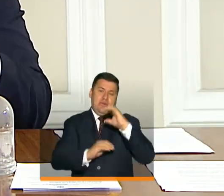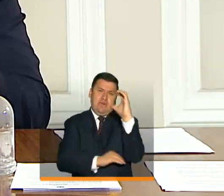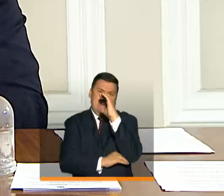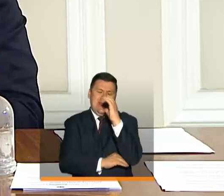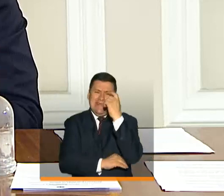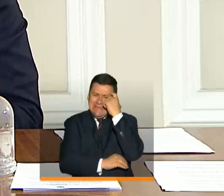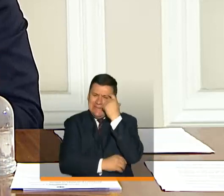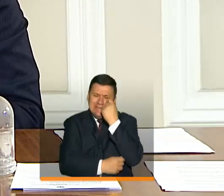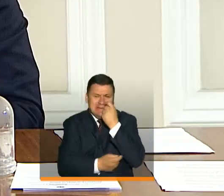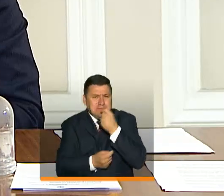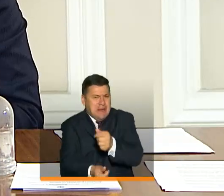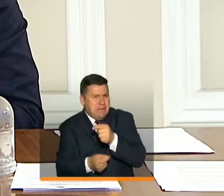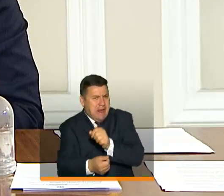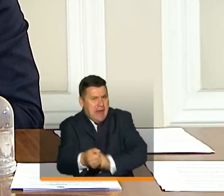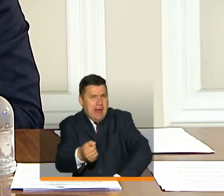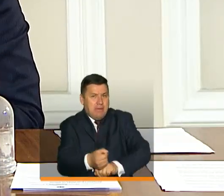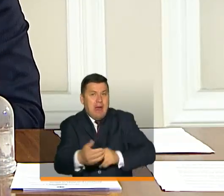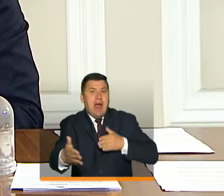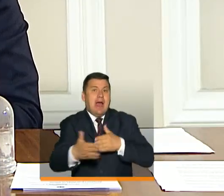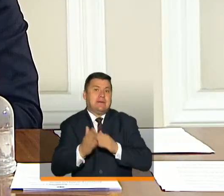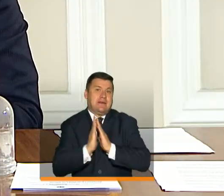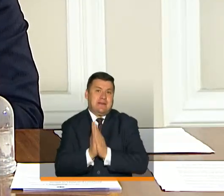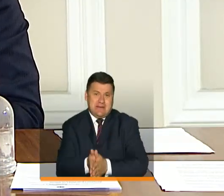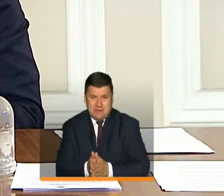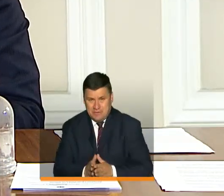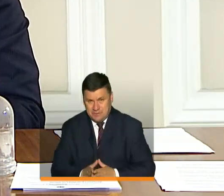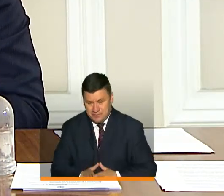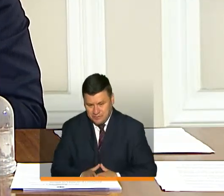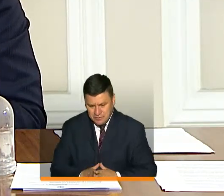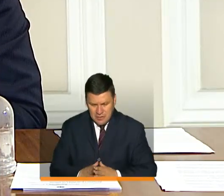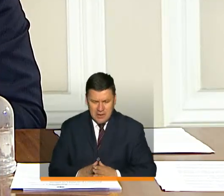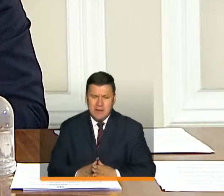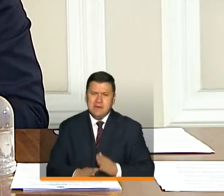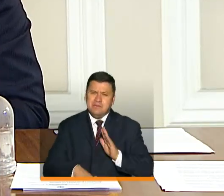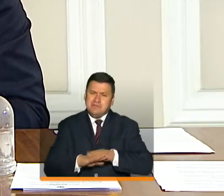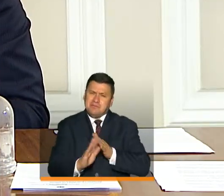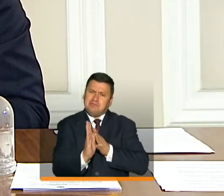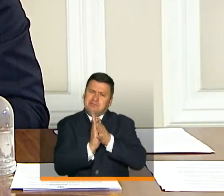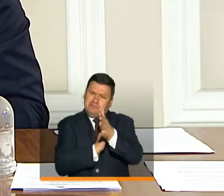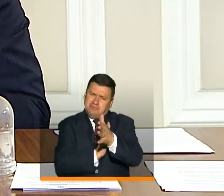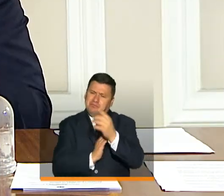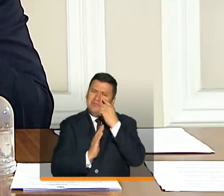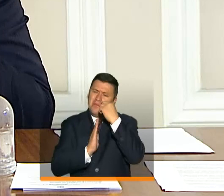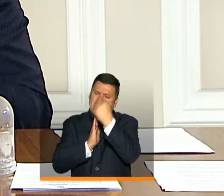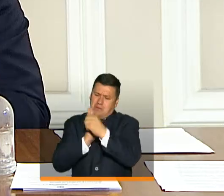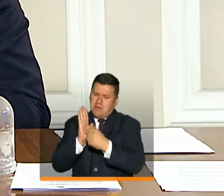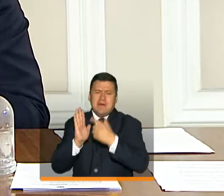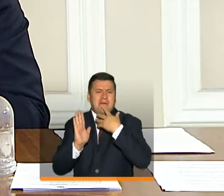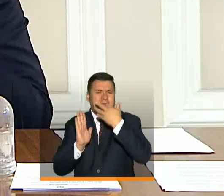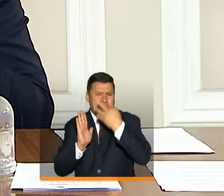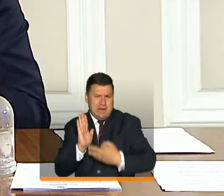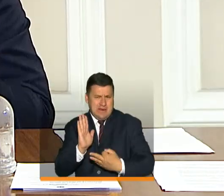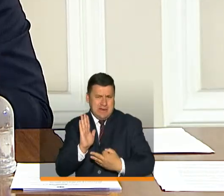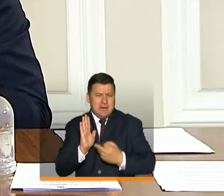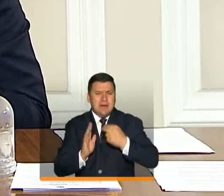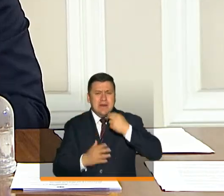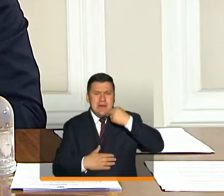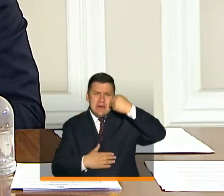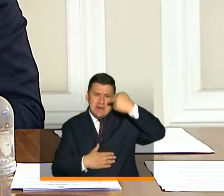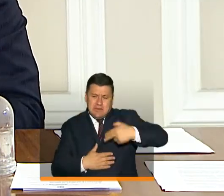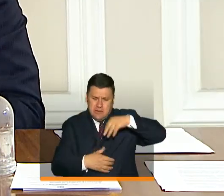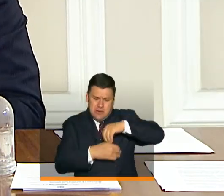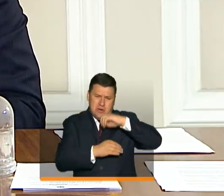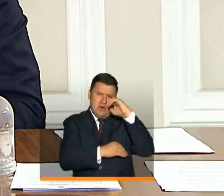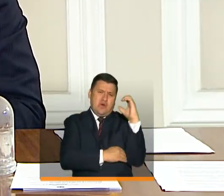tenemos que materializar de aquí a finalizar el año. Este mensaje nos deja con un programa de verdad histórico en